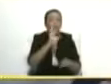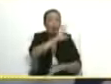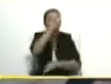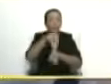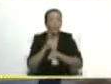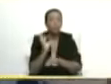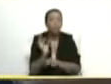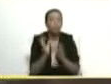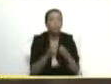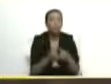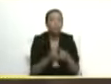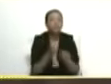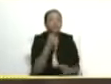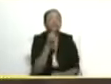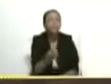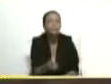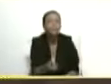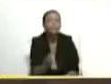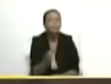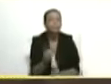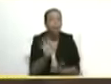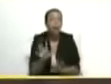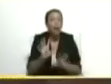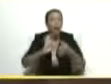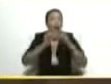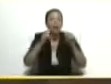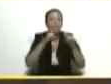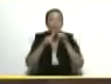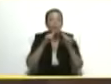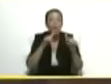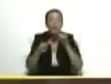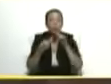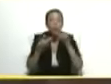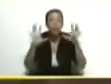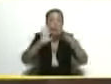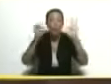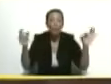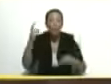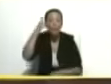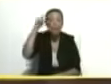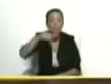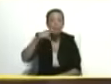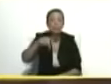Y yo lo dije en cadena nacional de radio y televisión aquel día,